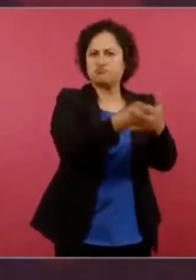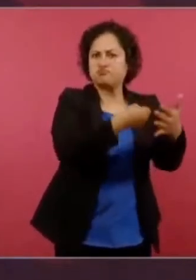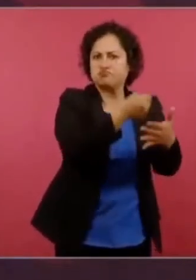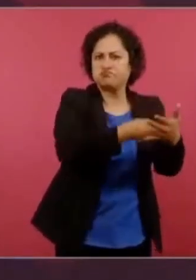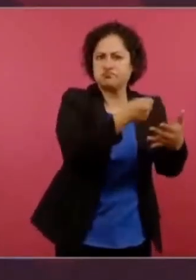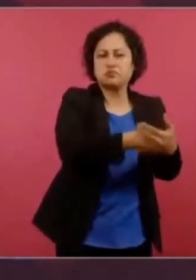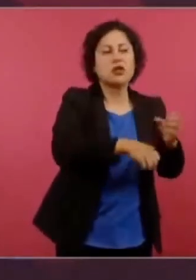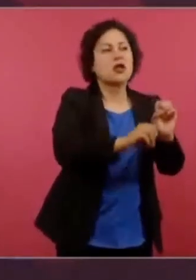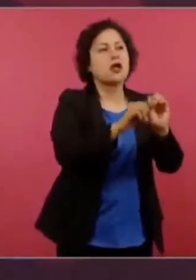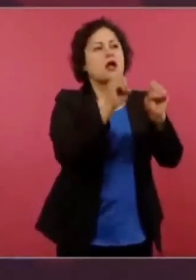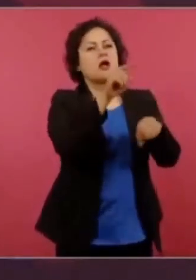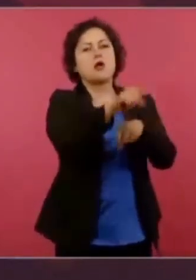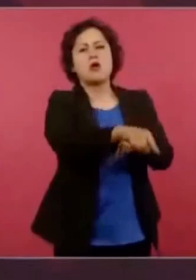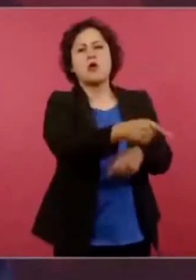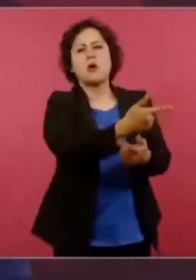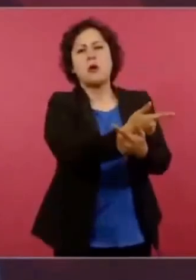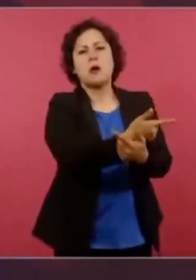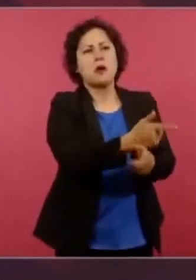porque lo otro es